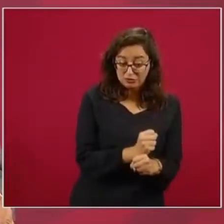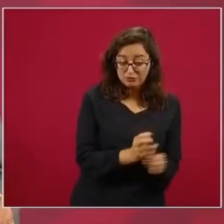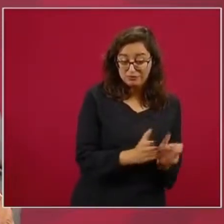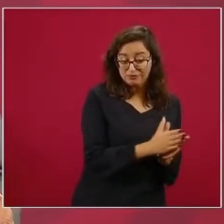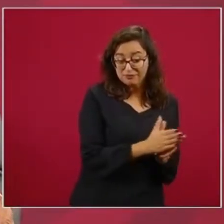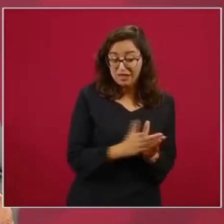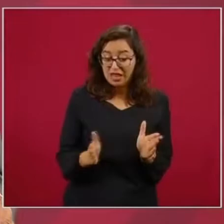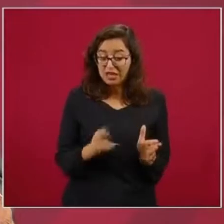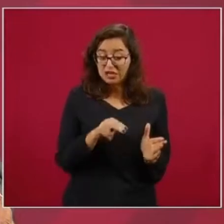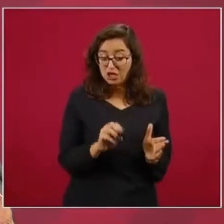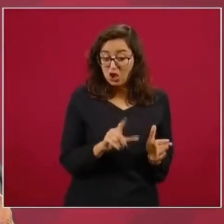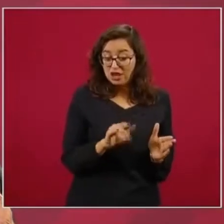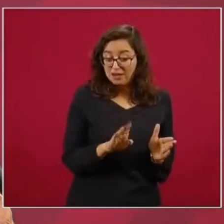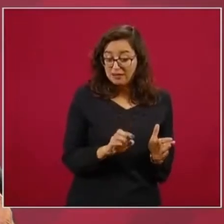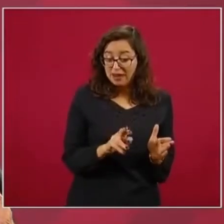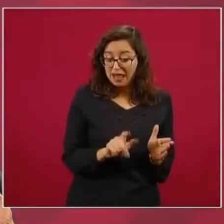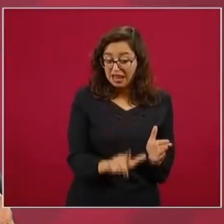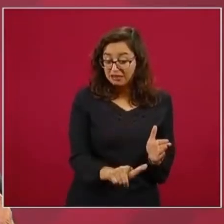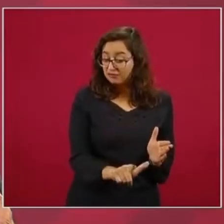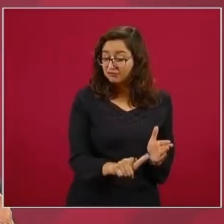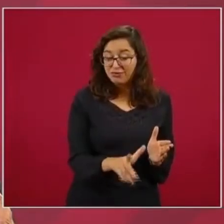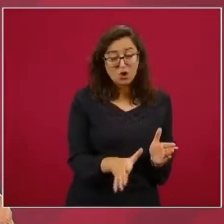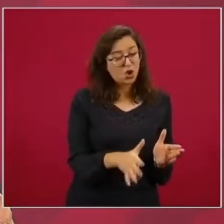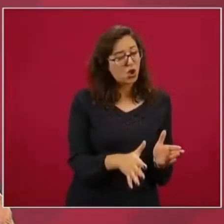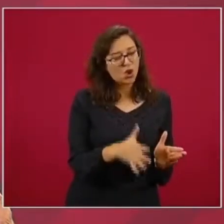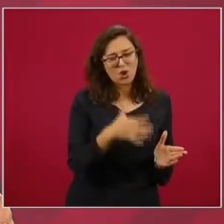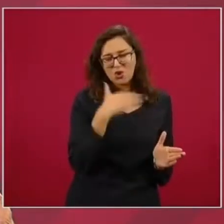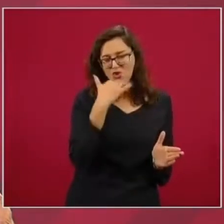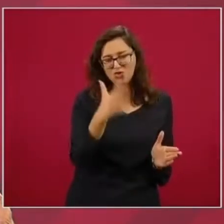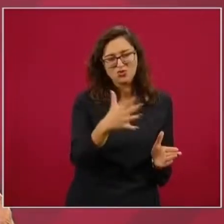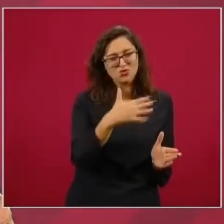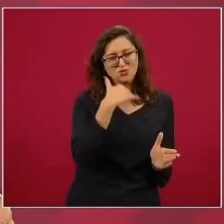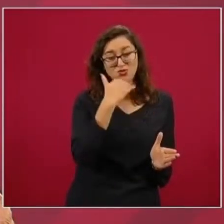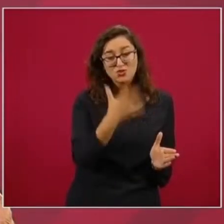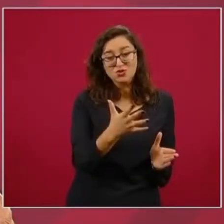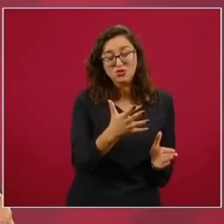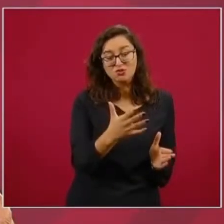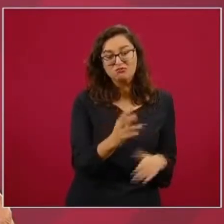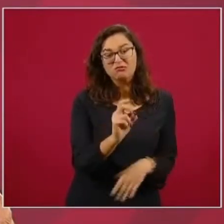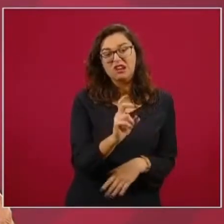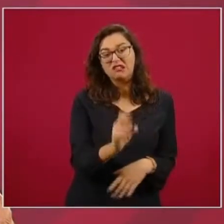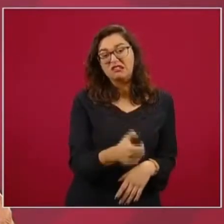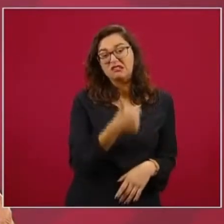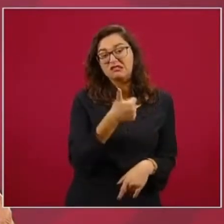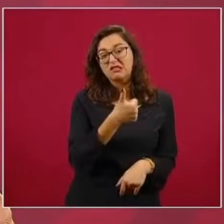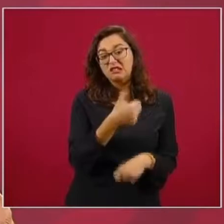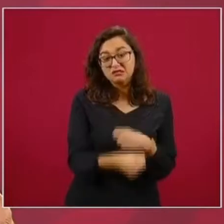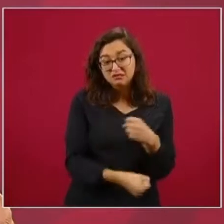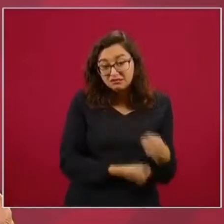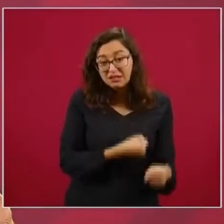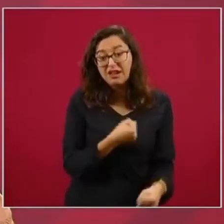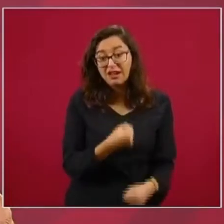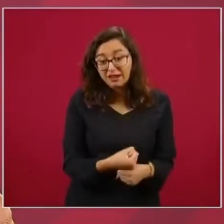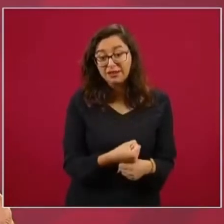sinónimo de corrupción, duró 36 años.